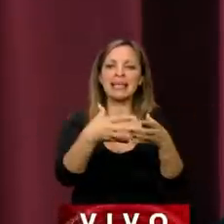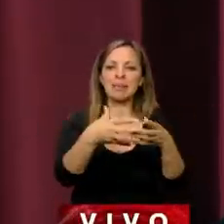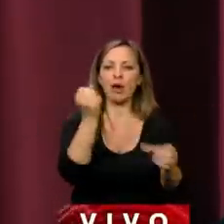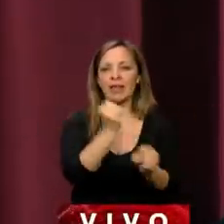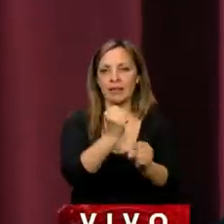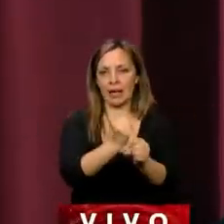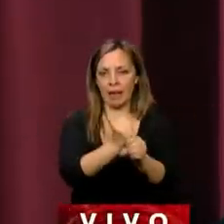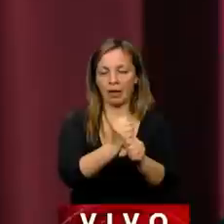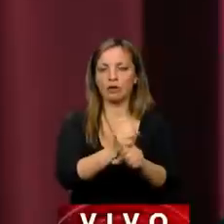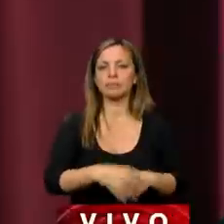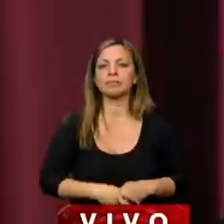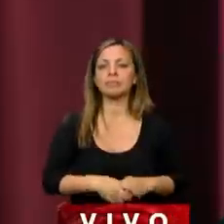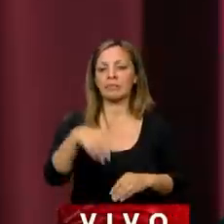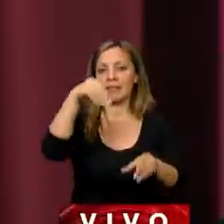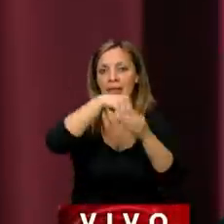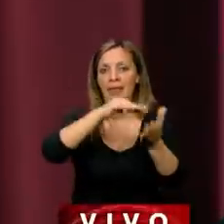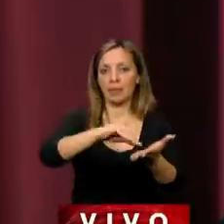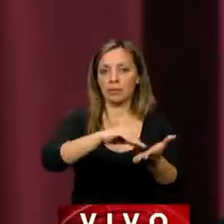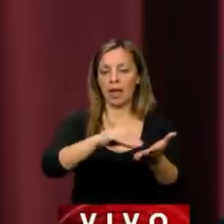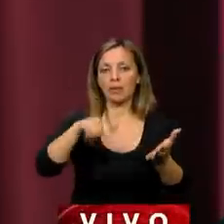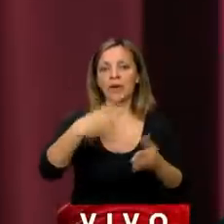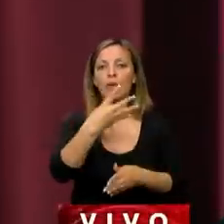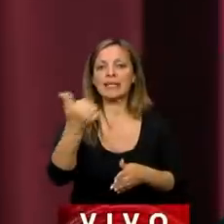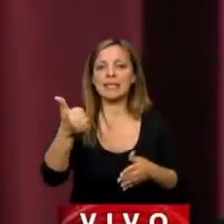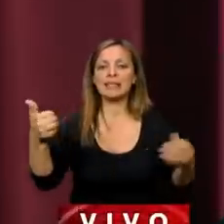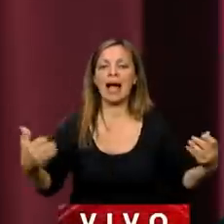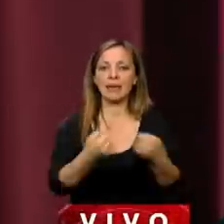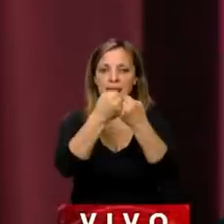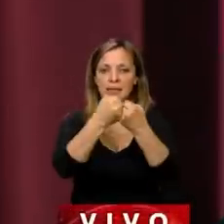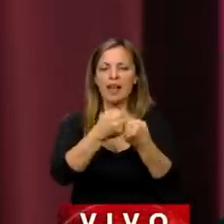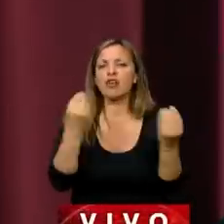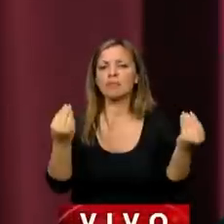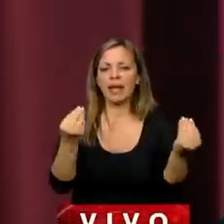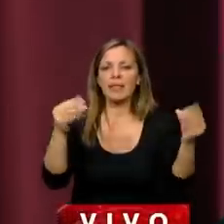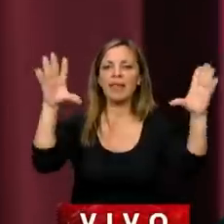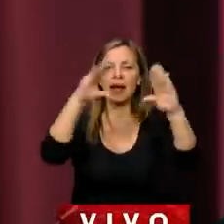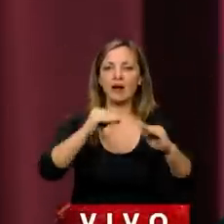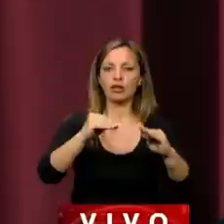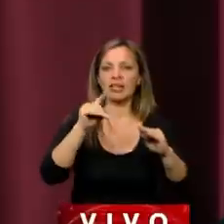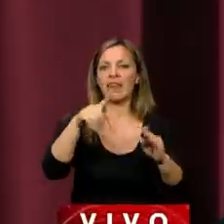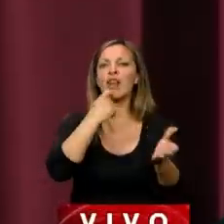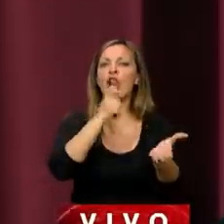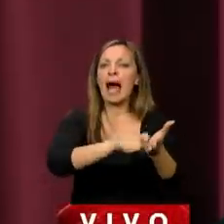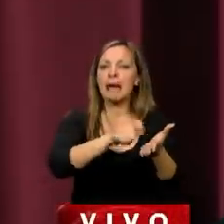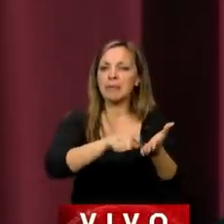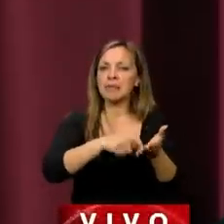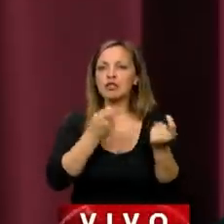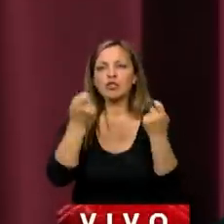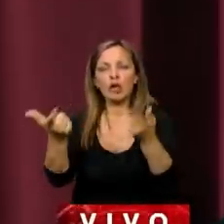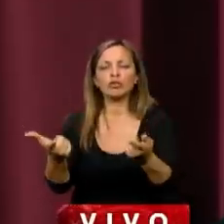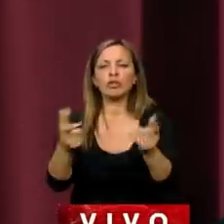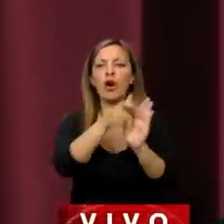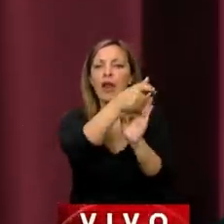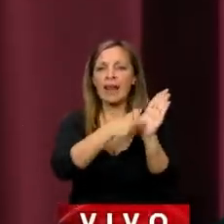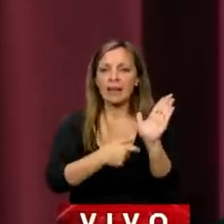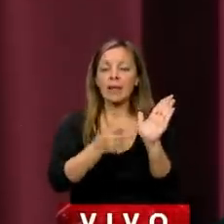Cámara, que en el 46 aniversario de la Noche de los Lápices nos dejó este señalador, porque los